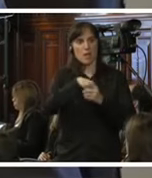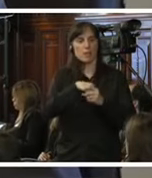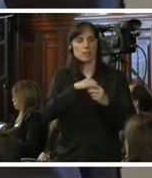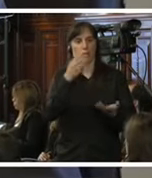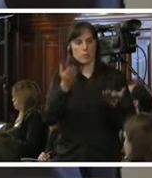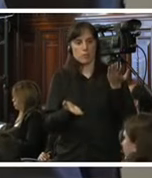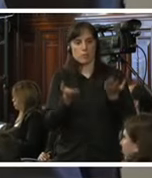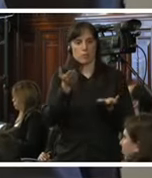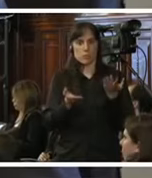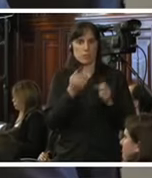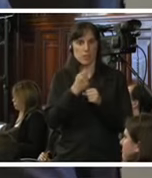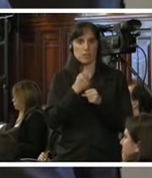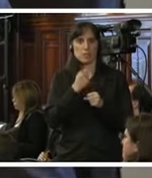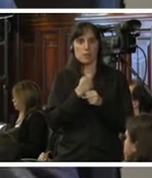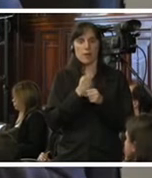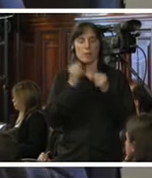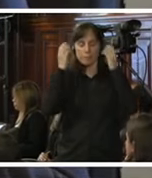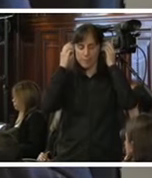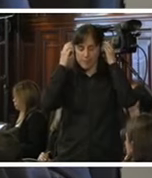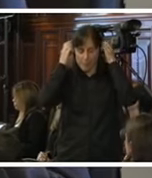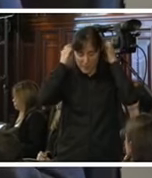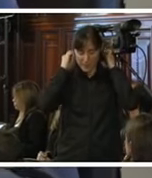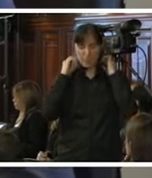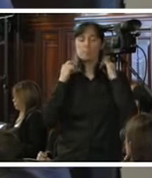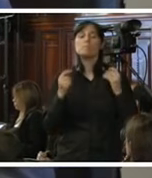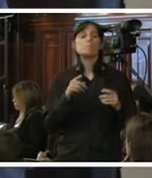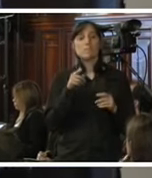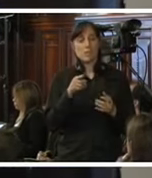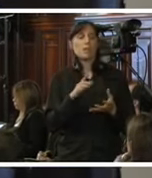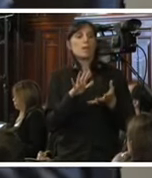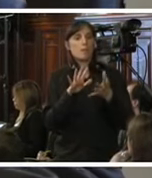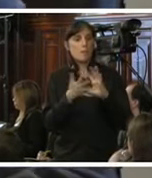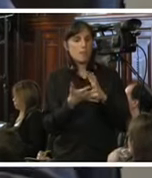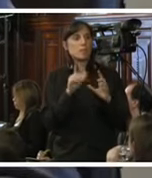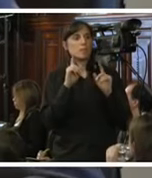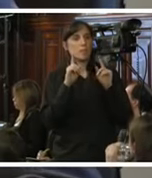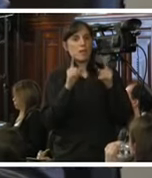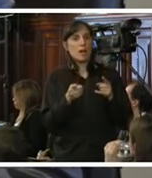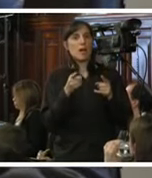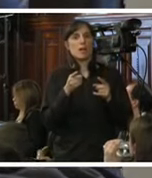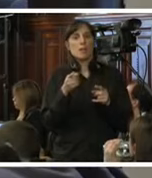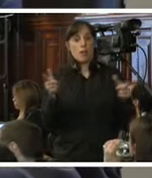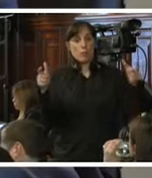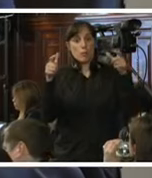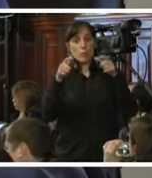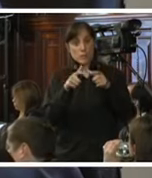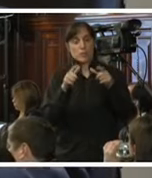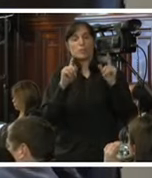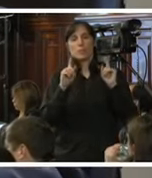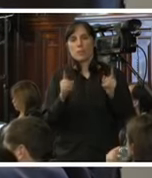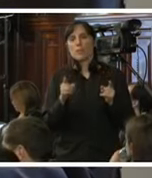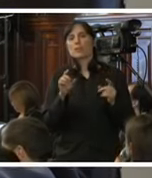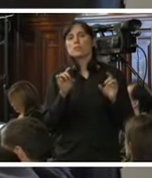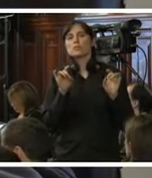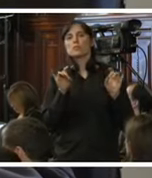justicia. Y en este sentido, también para la Comisión, no es